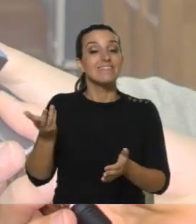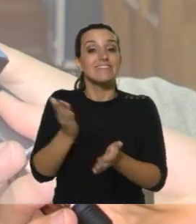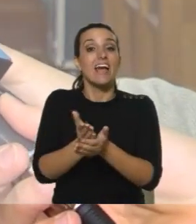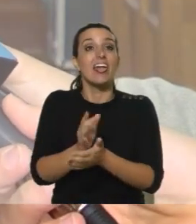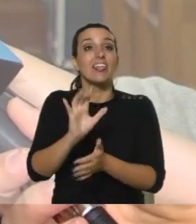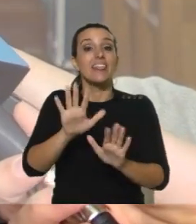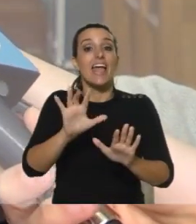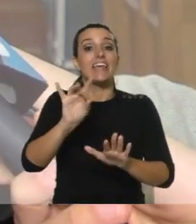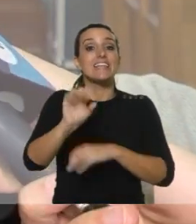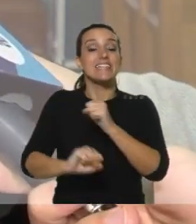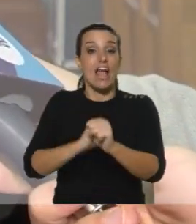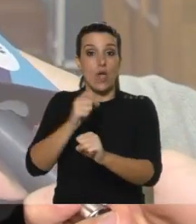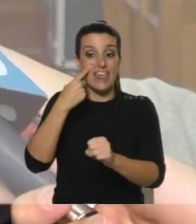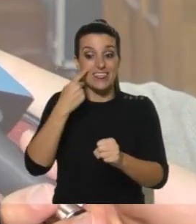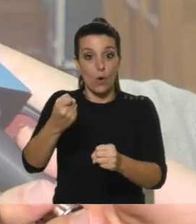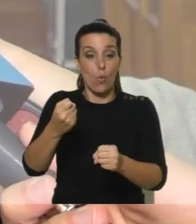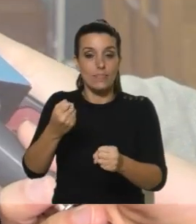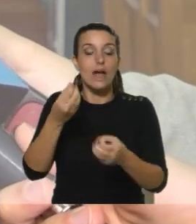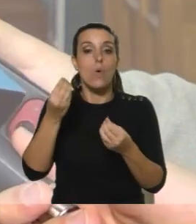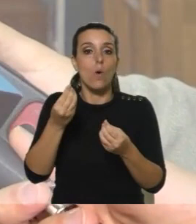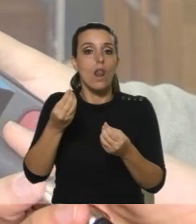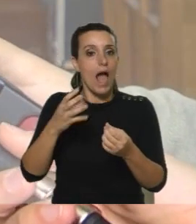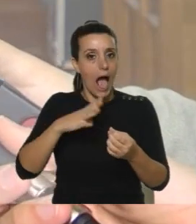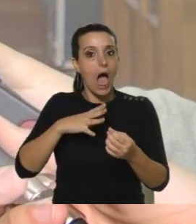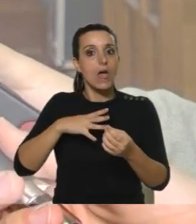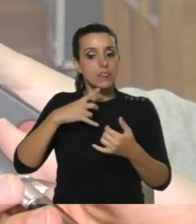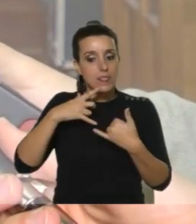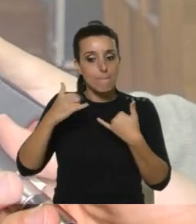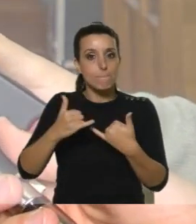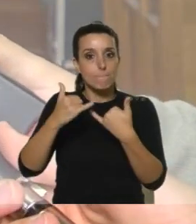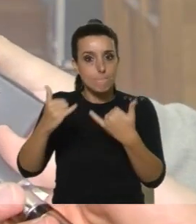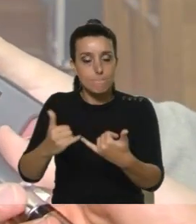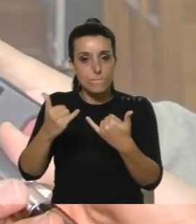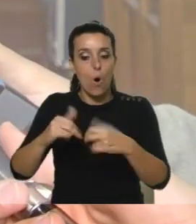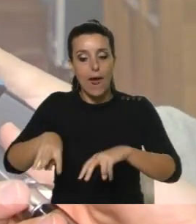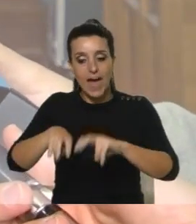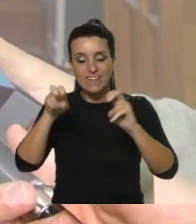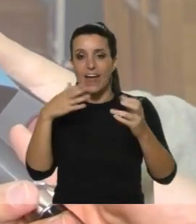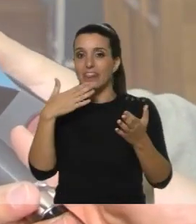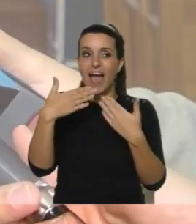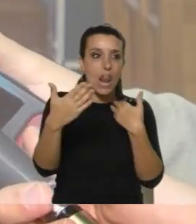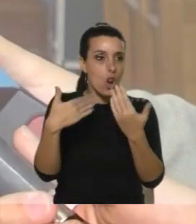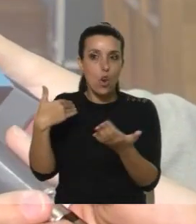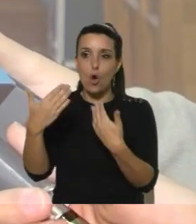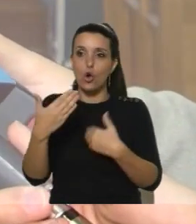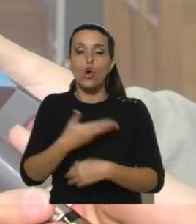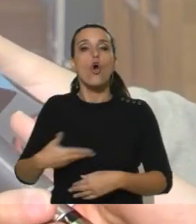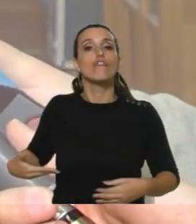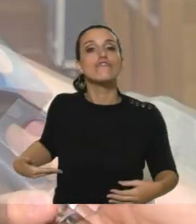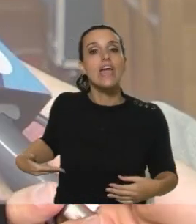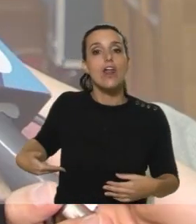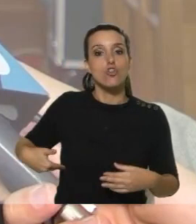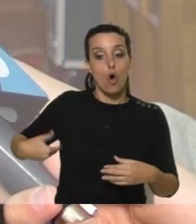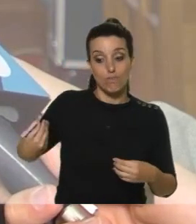diez o quince años tenemos el tiempo para analizar este con mucho diálogo reitero en el próximo gobierno de los